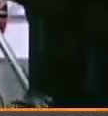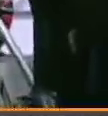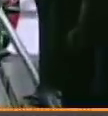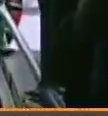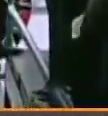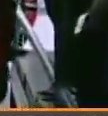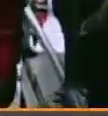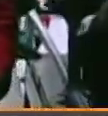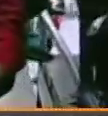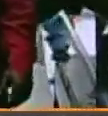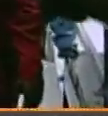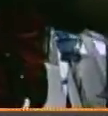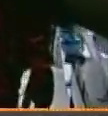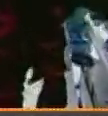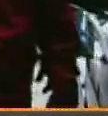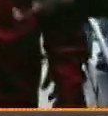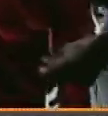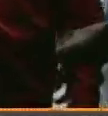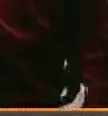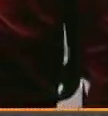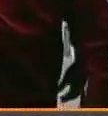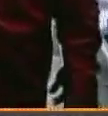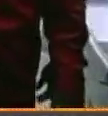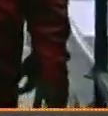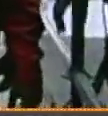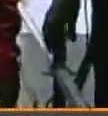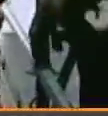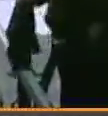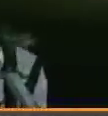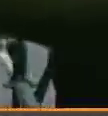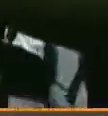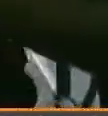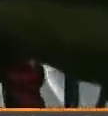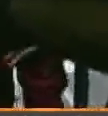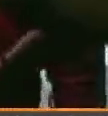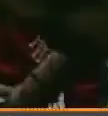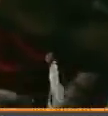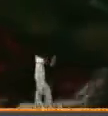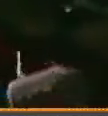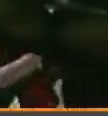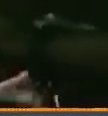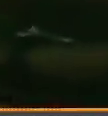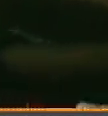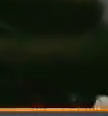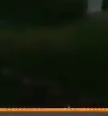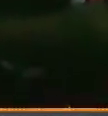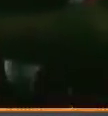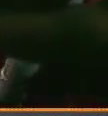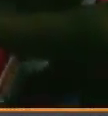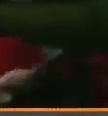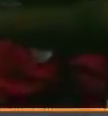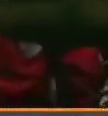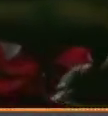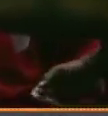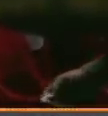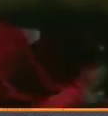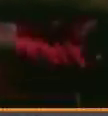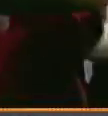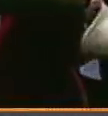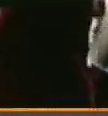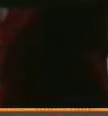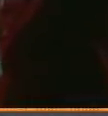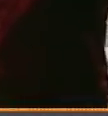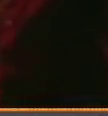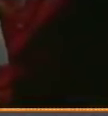nos encontramos en la ciudad de Coro, en el estado Falcón, Santa Ana de Coro, donde en estos momentos acaba de llegar el